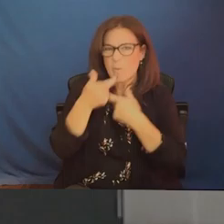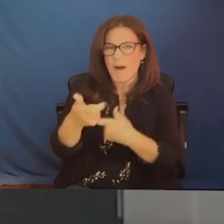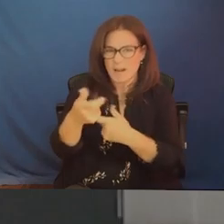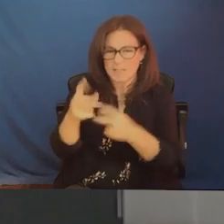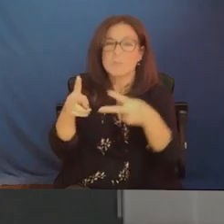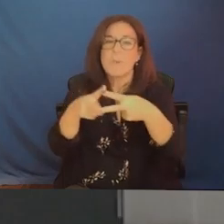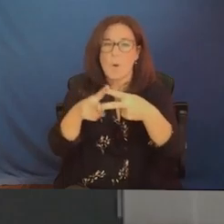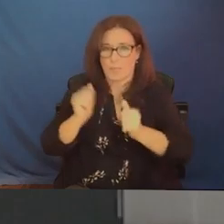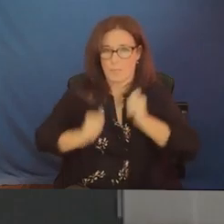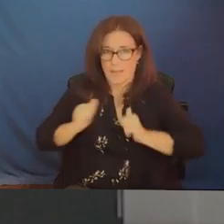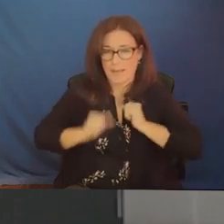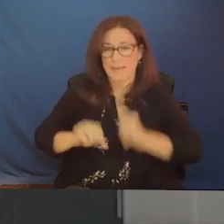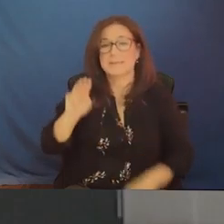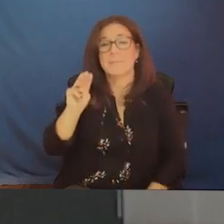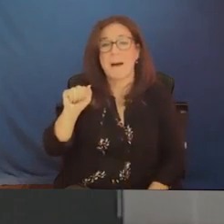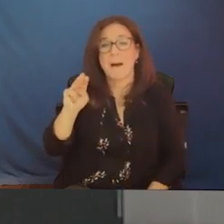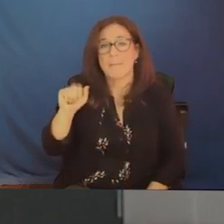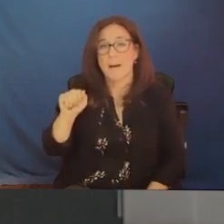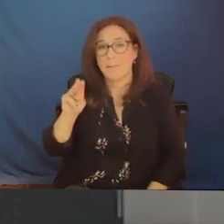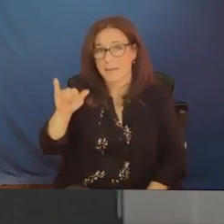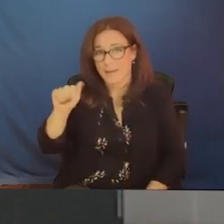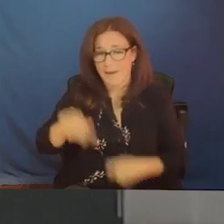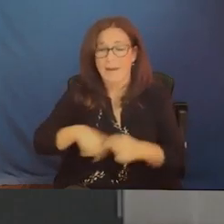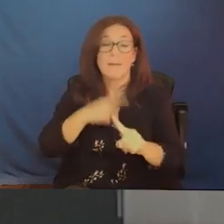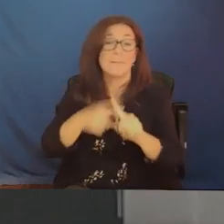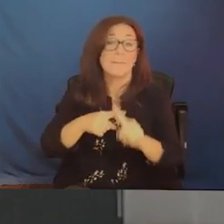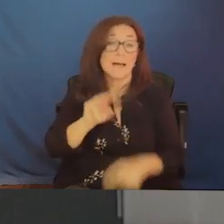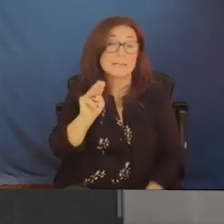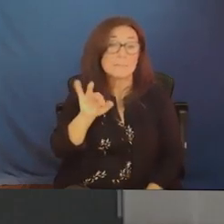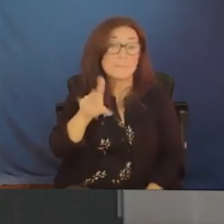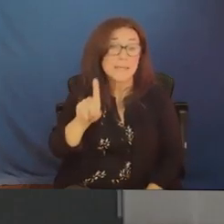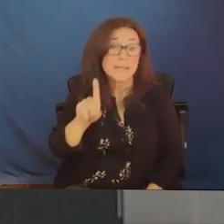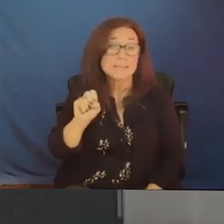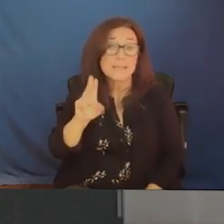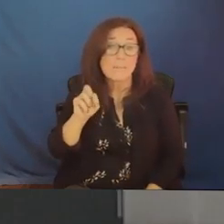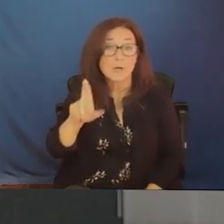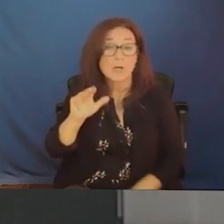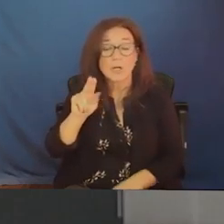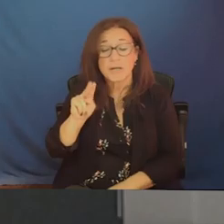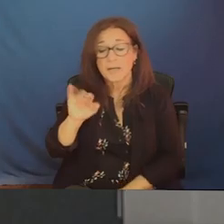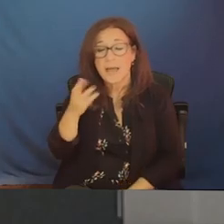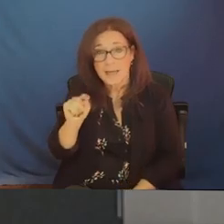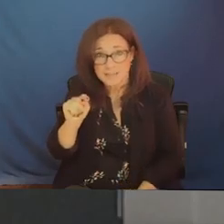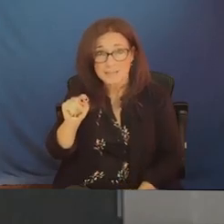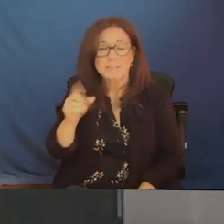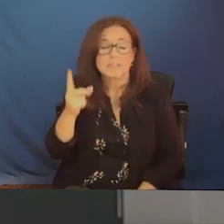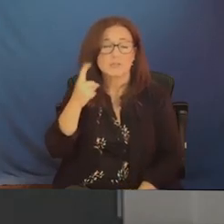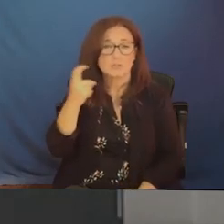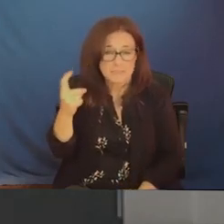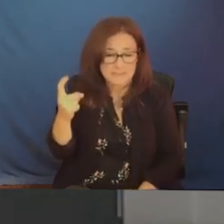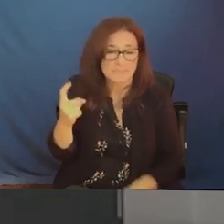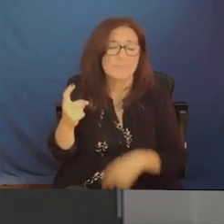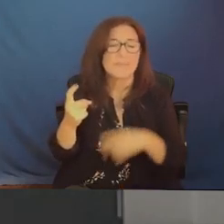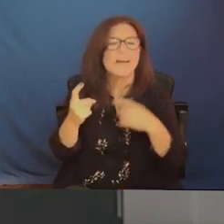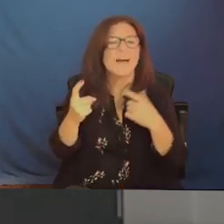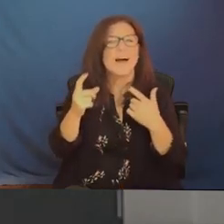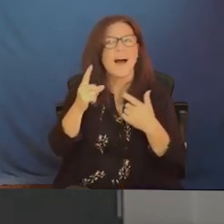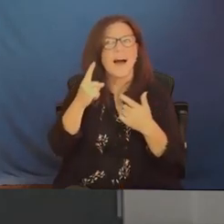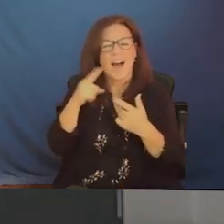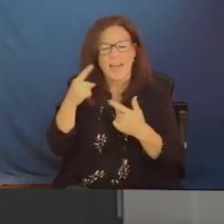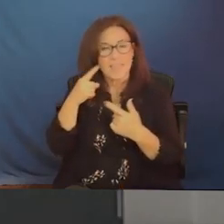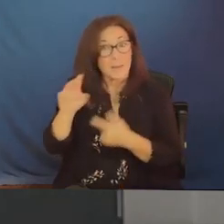noche de un sueño una noche de verano que fue fabuloso fue maravilloso y los aliento a todos a que vayan a ver a mi mamá mía si es creo que esta